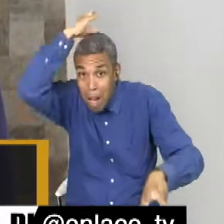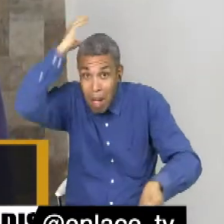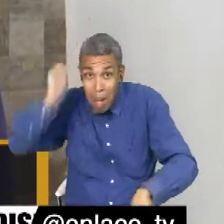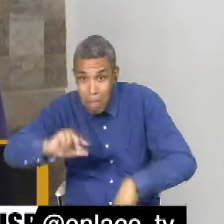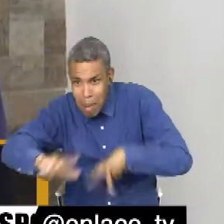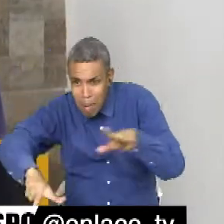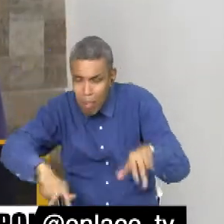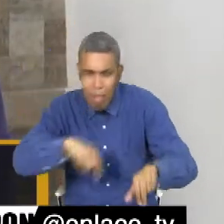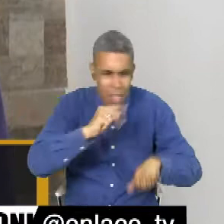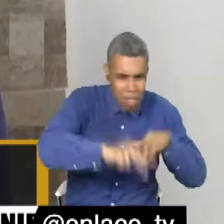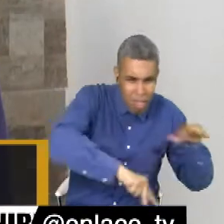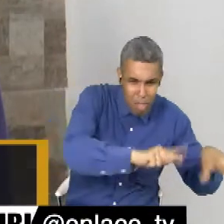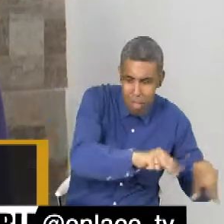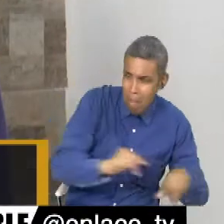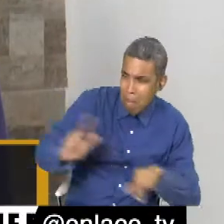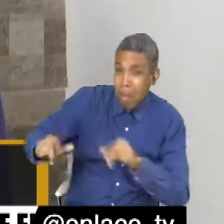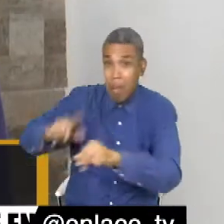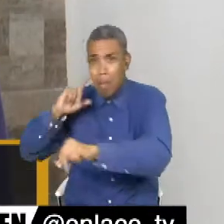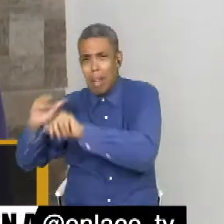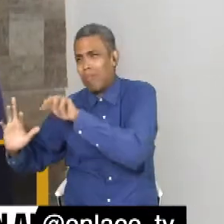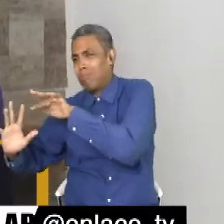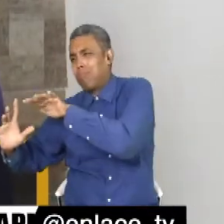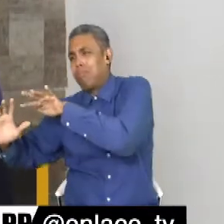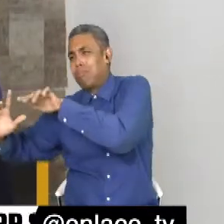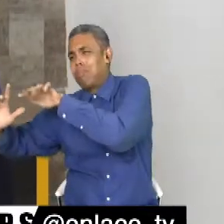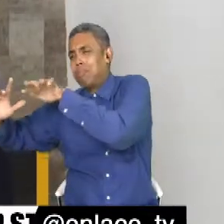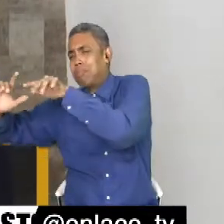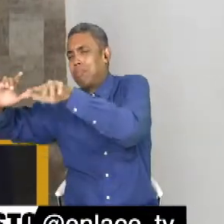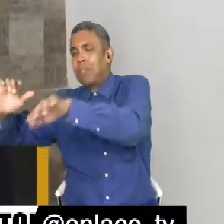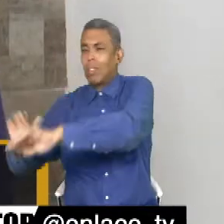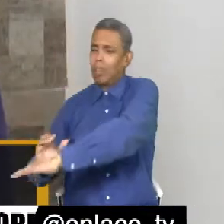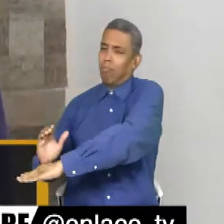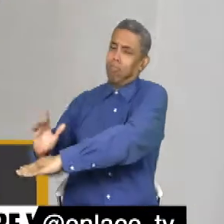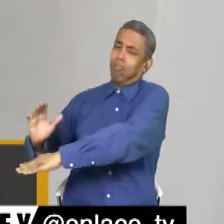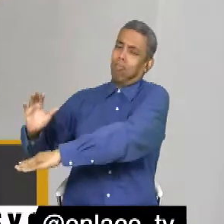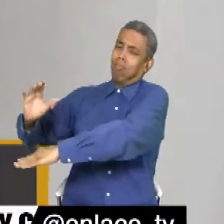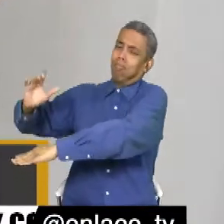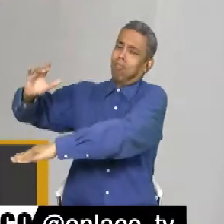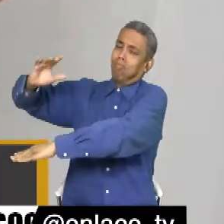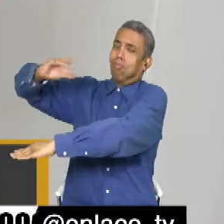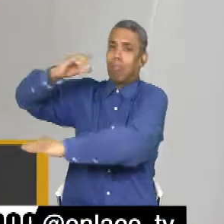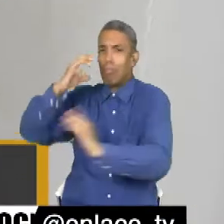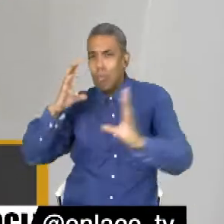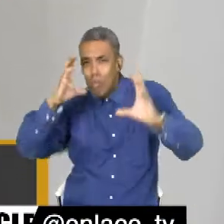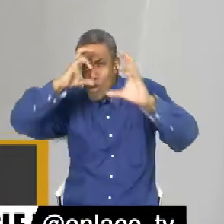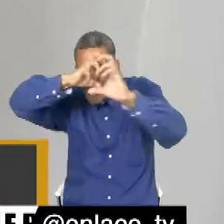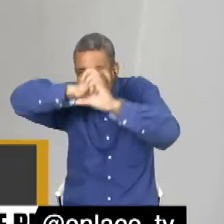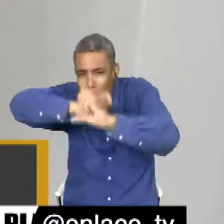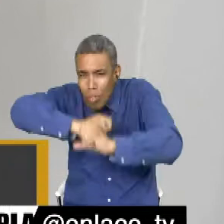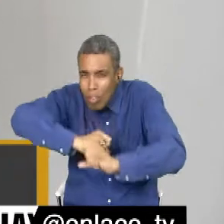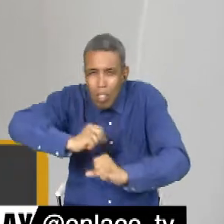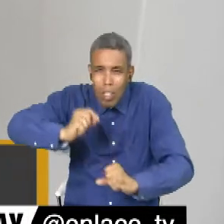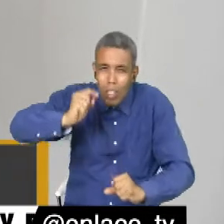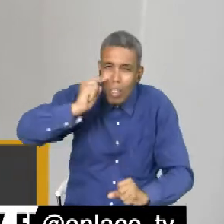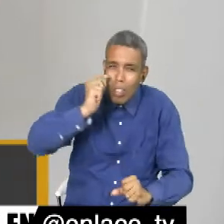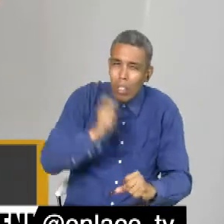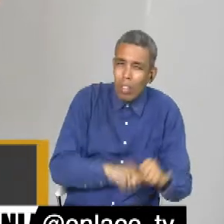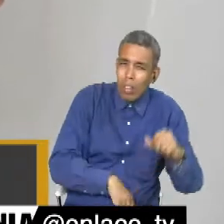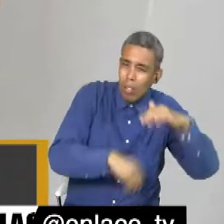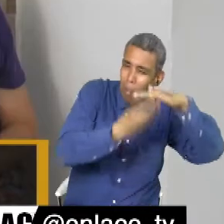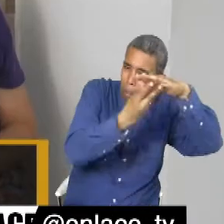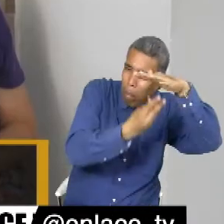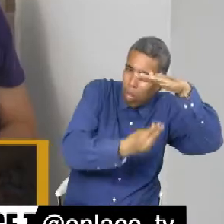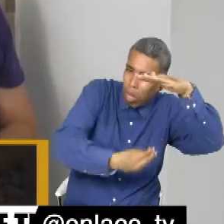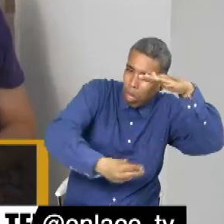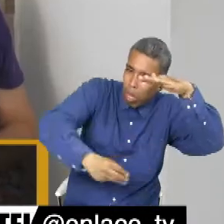Habían descubierto que su piel en las noches emanaba resina, que brillaba y ardía como un sol